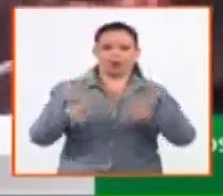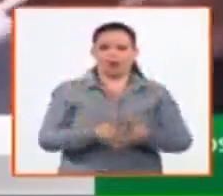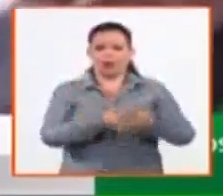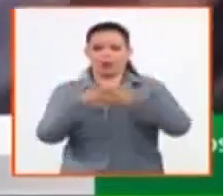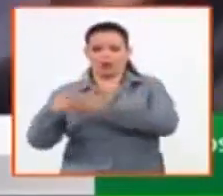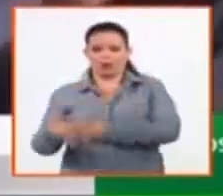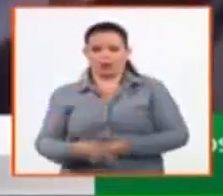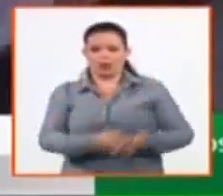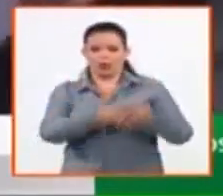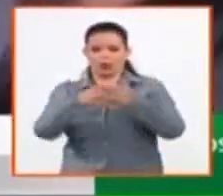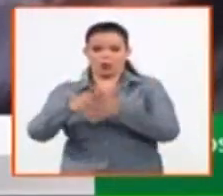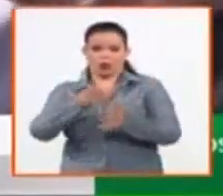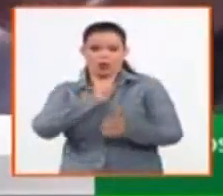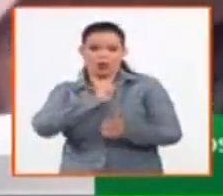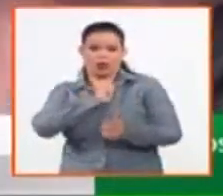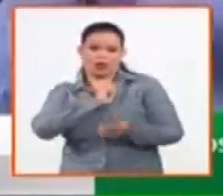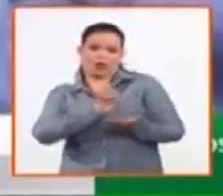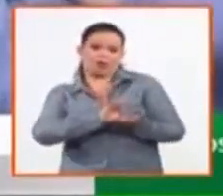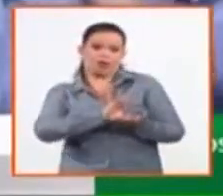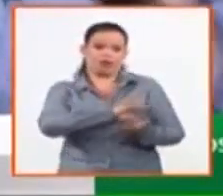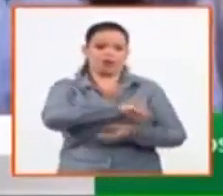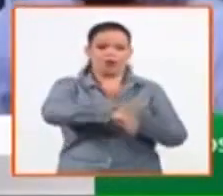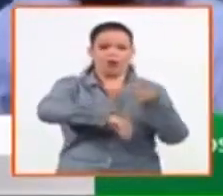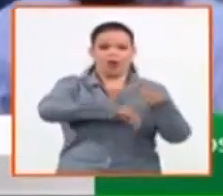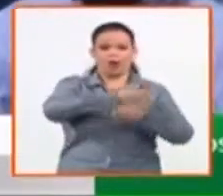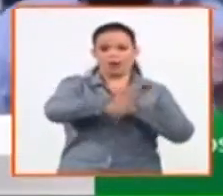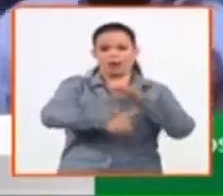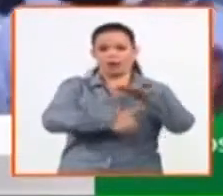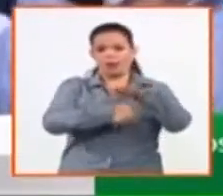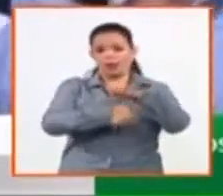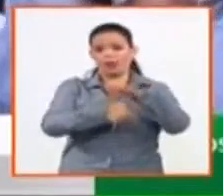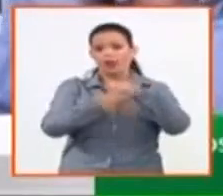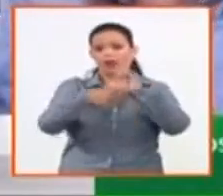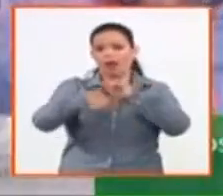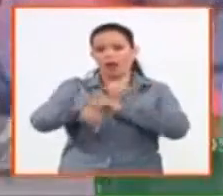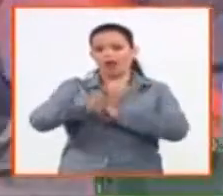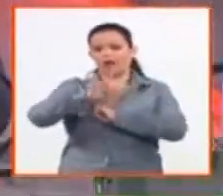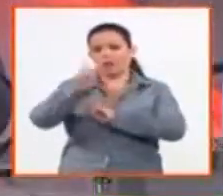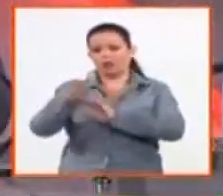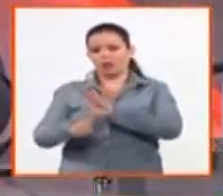Al analizar el proceso de diálogo, Maduro afirmó que Guaidó está aplastado.